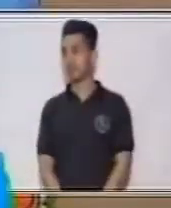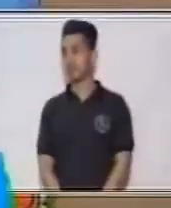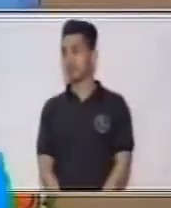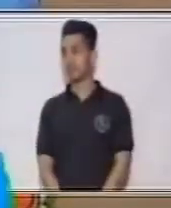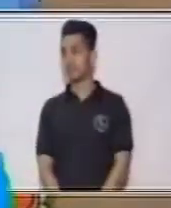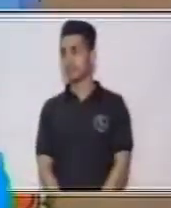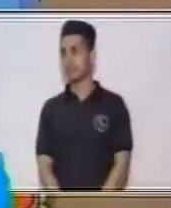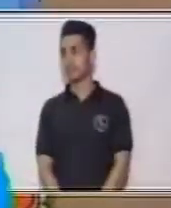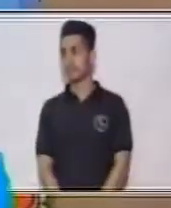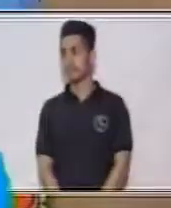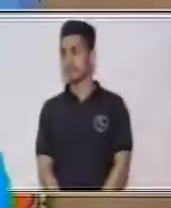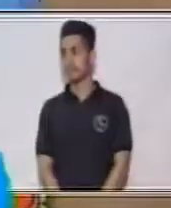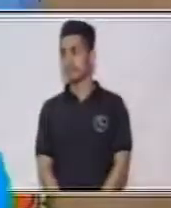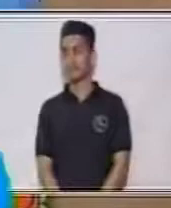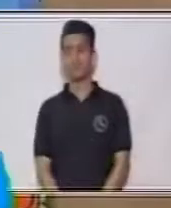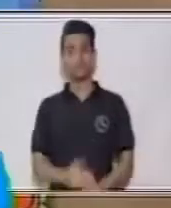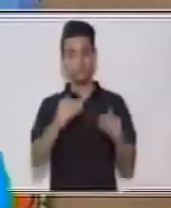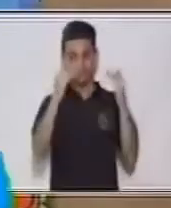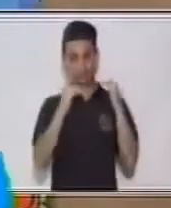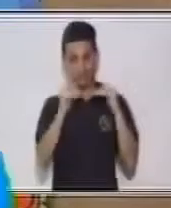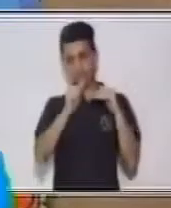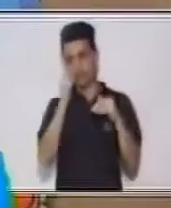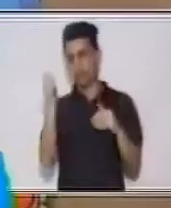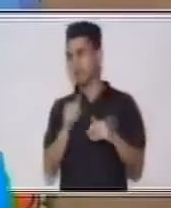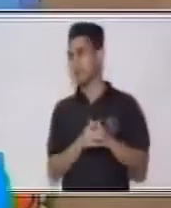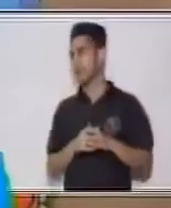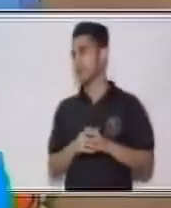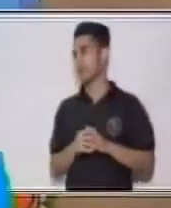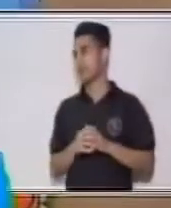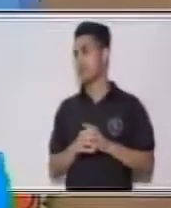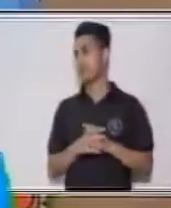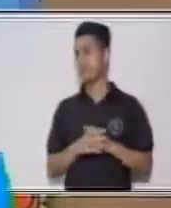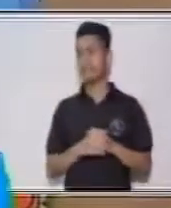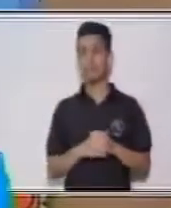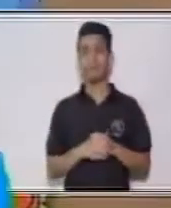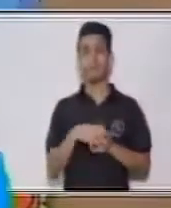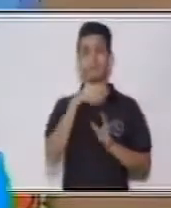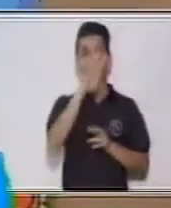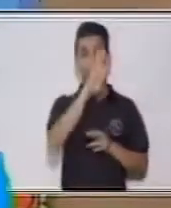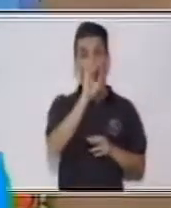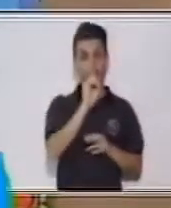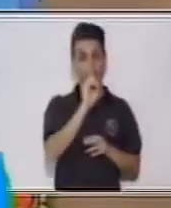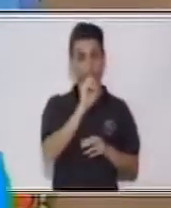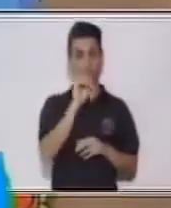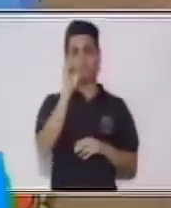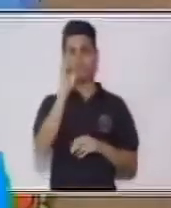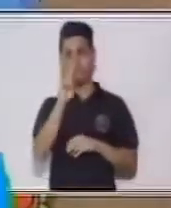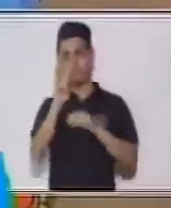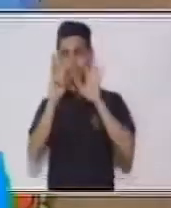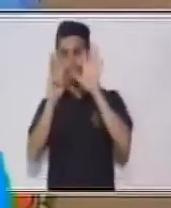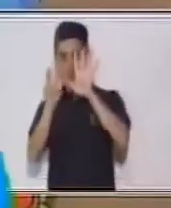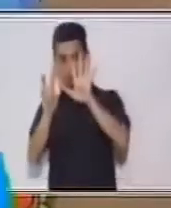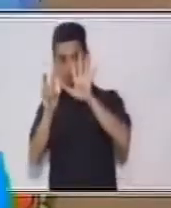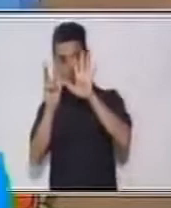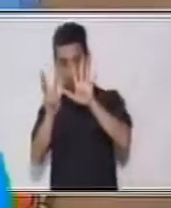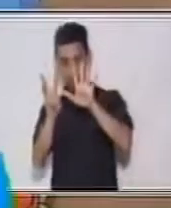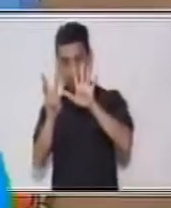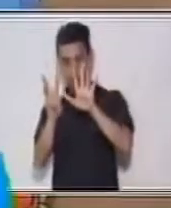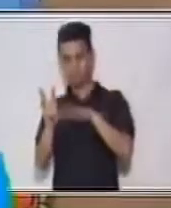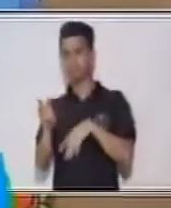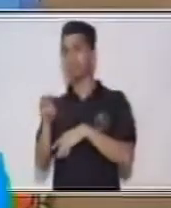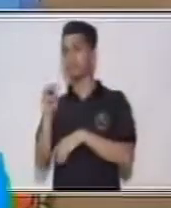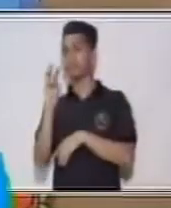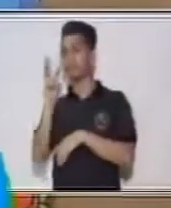vamos a orar con el siguiente ejercicio 40 38 36 qué